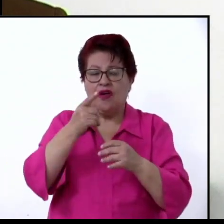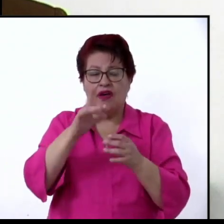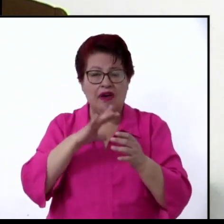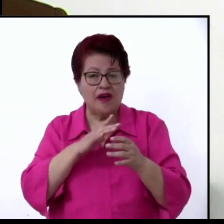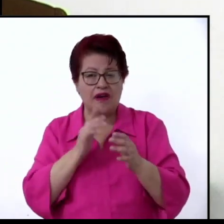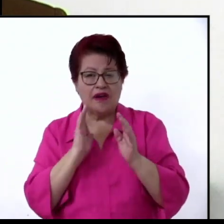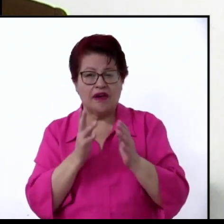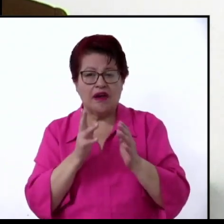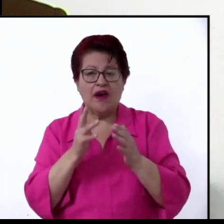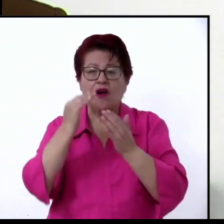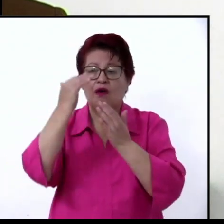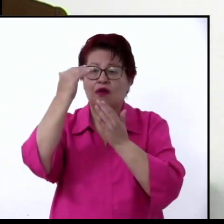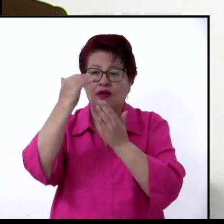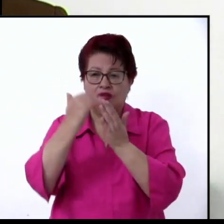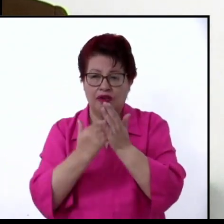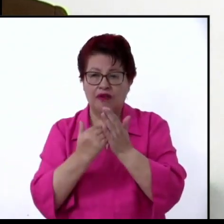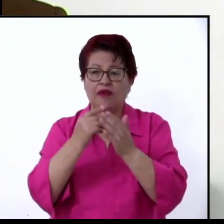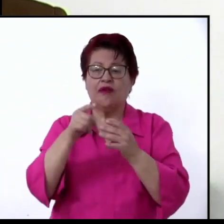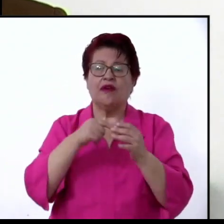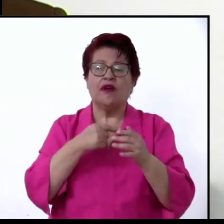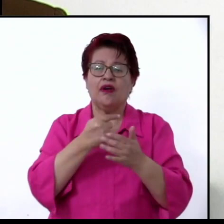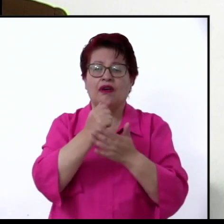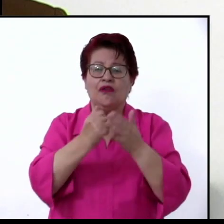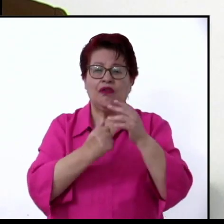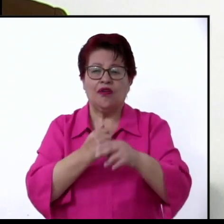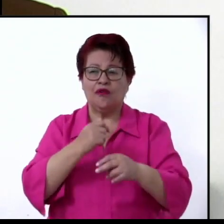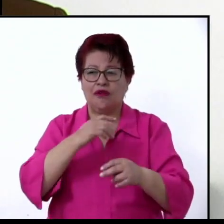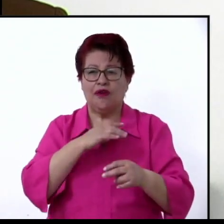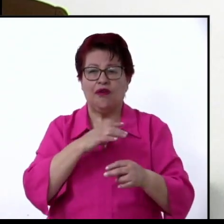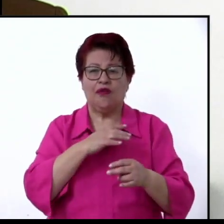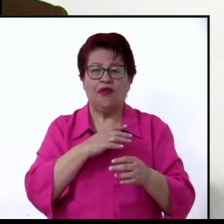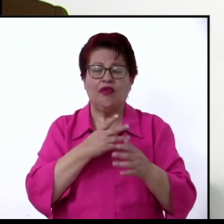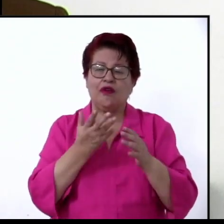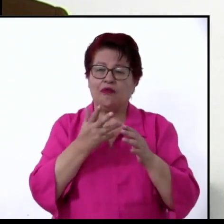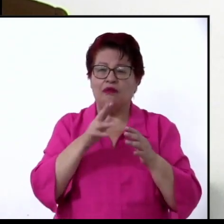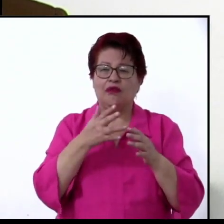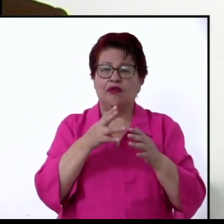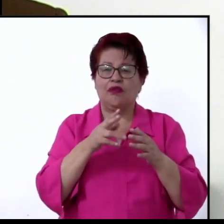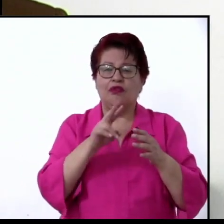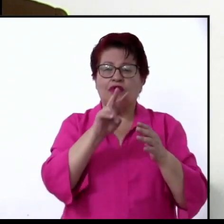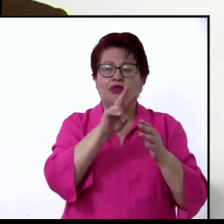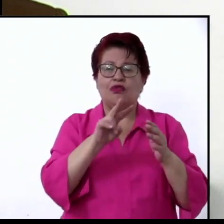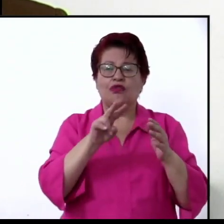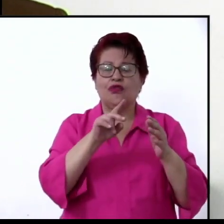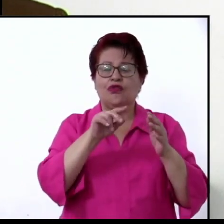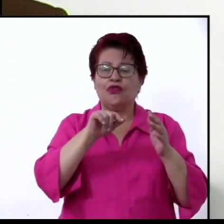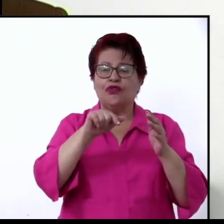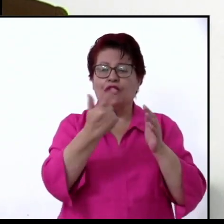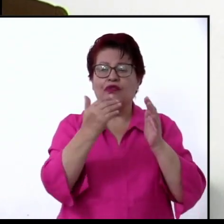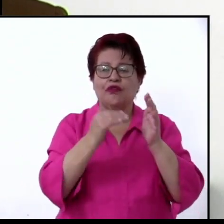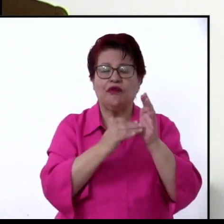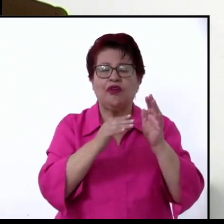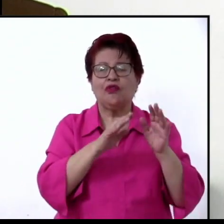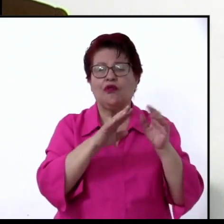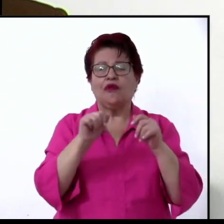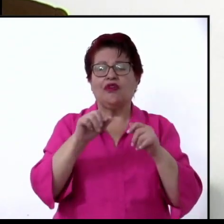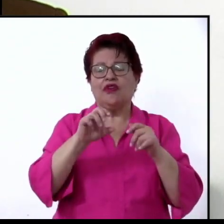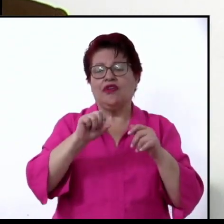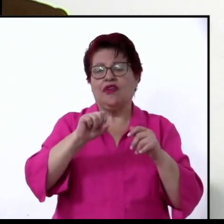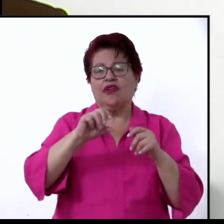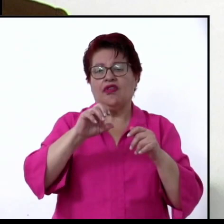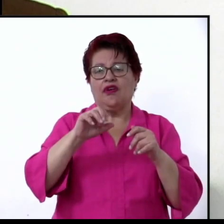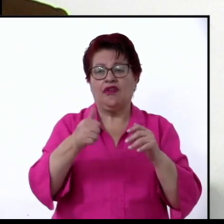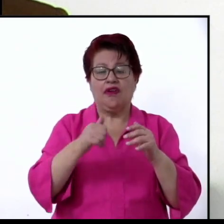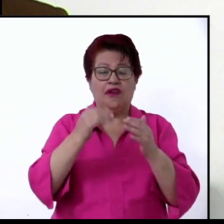tuvieron una disminución en el caso de la Ciudad de México de alrededor de 12,226 personas. Significó